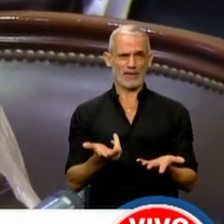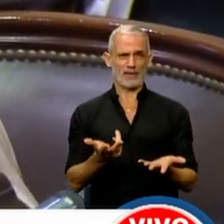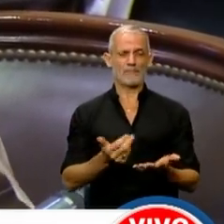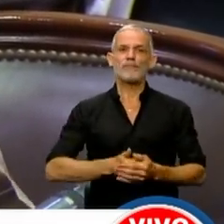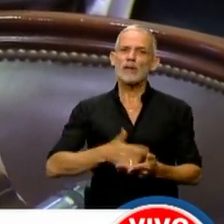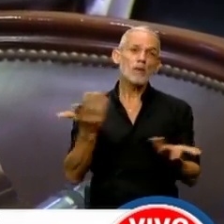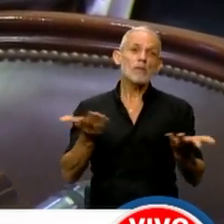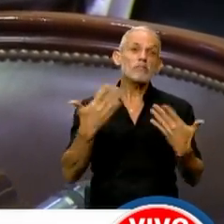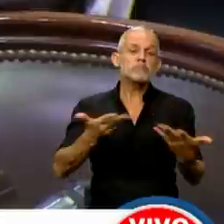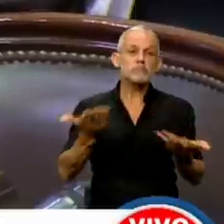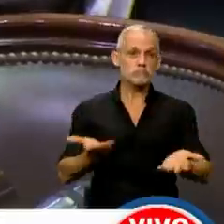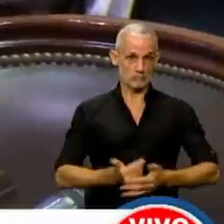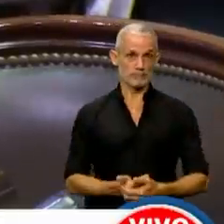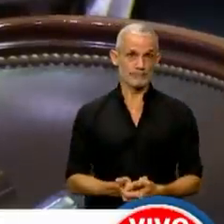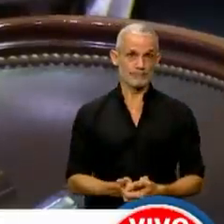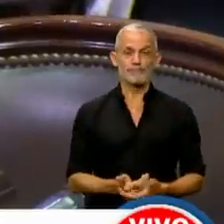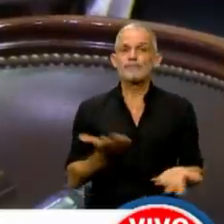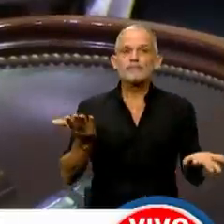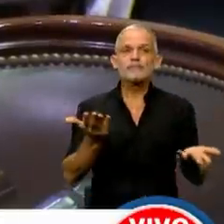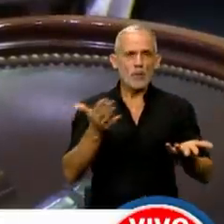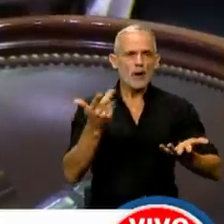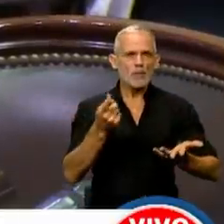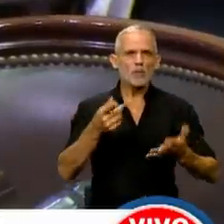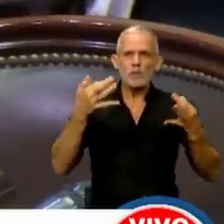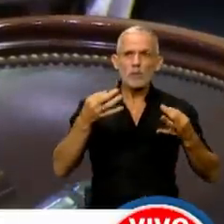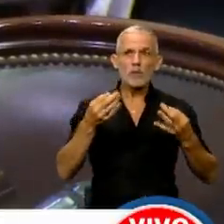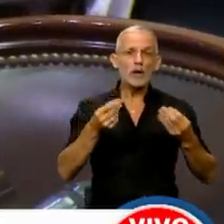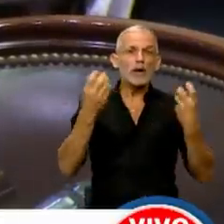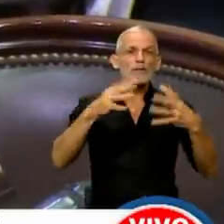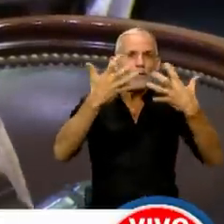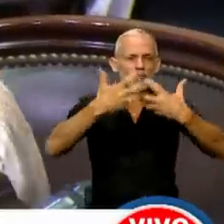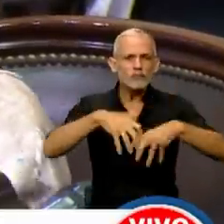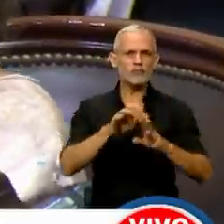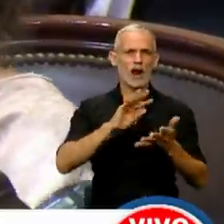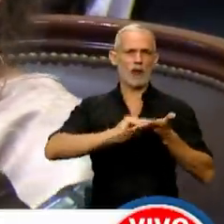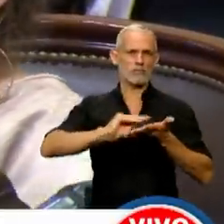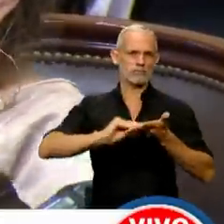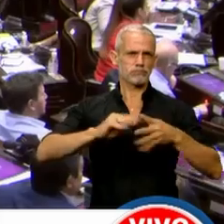pongamos un poco de cordura empecemos a funcionar